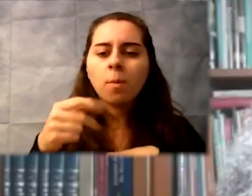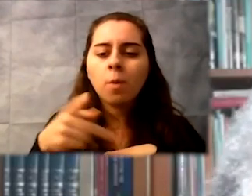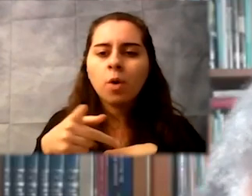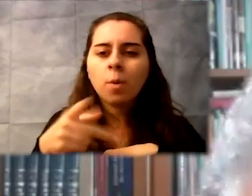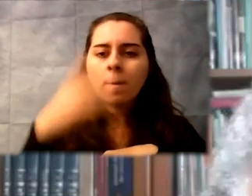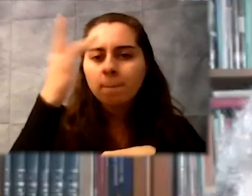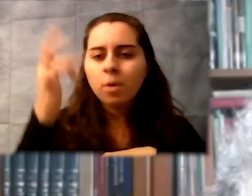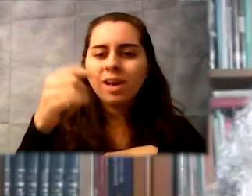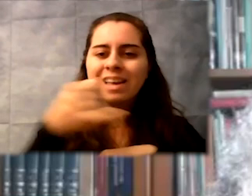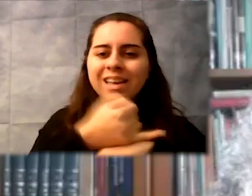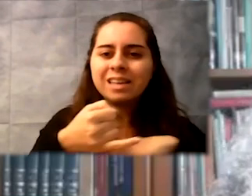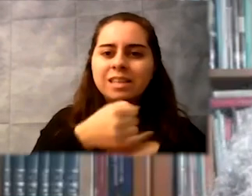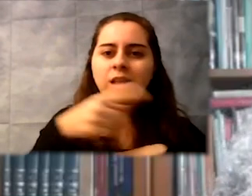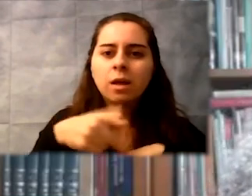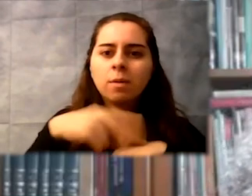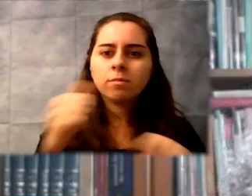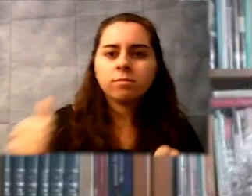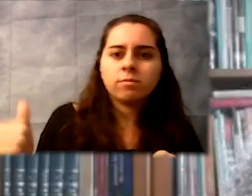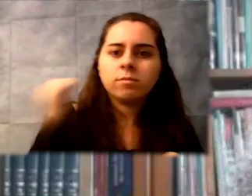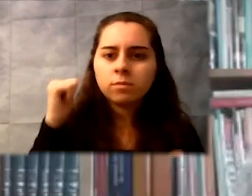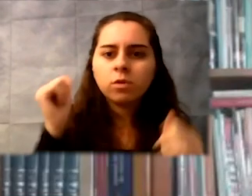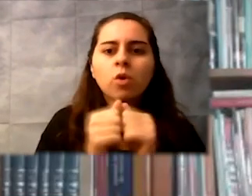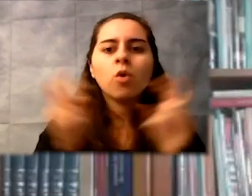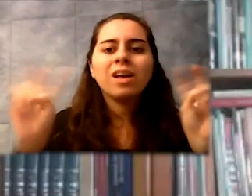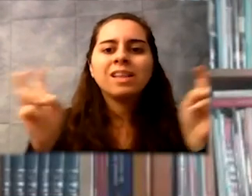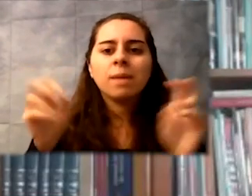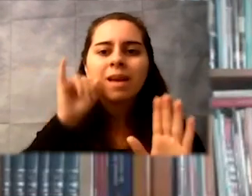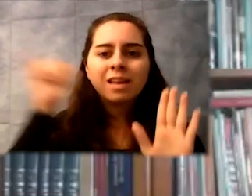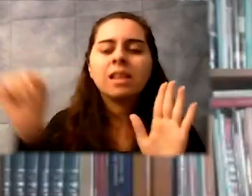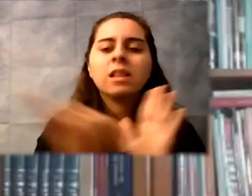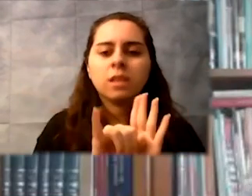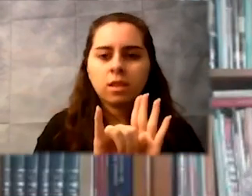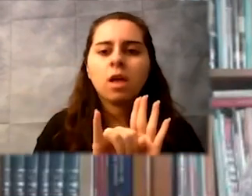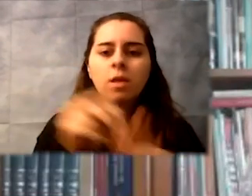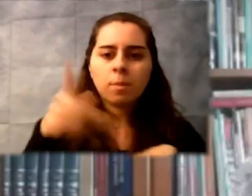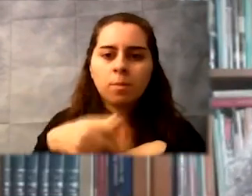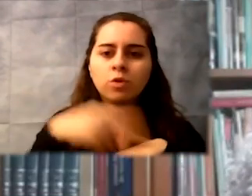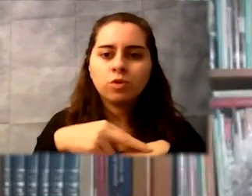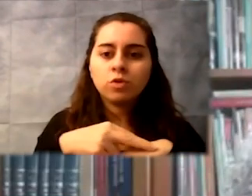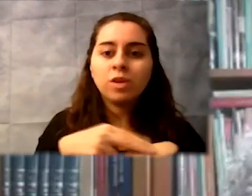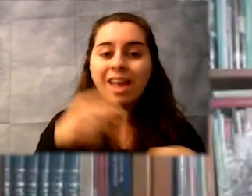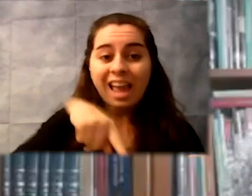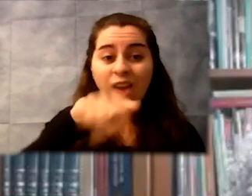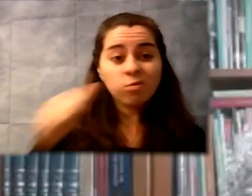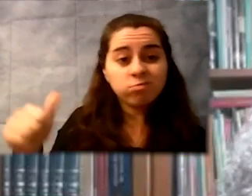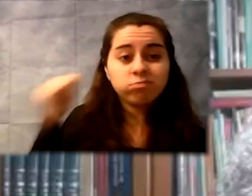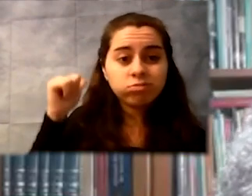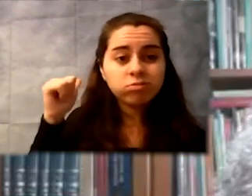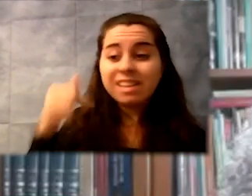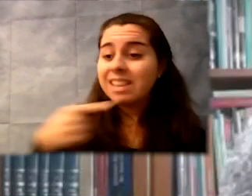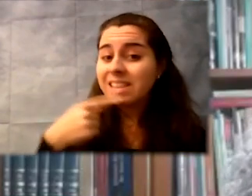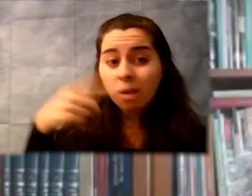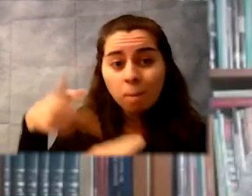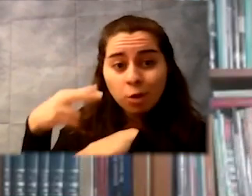a trabajar el tema de la identidad múltiple, la identidad racial de Puerto Rico, y la negaba, inclusive decía que Puerto Rico no era un